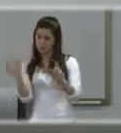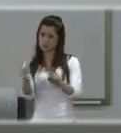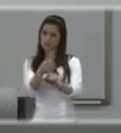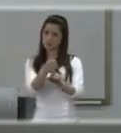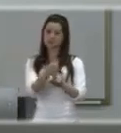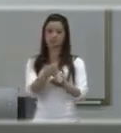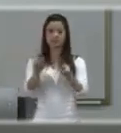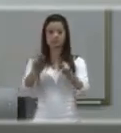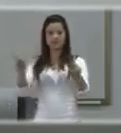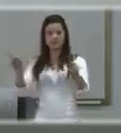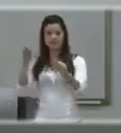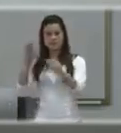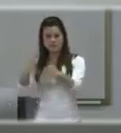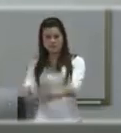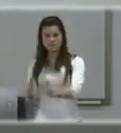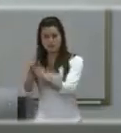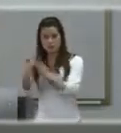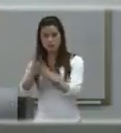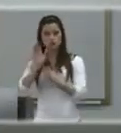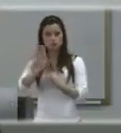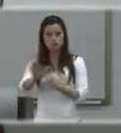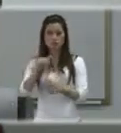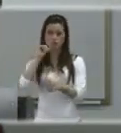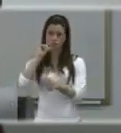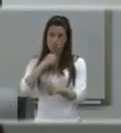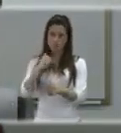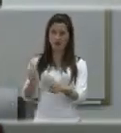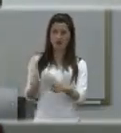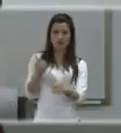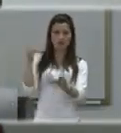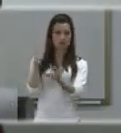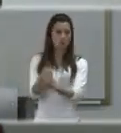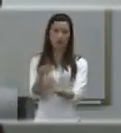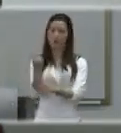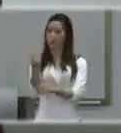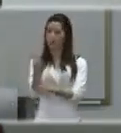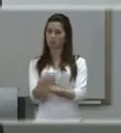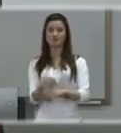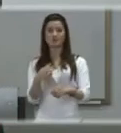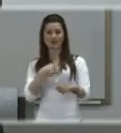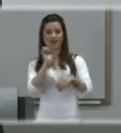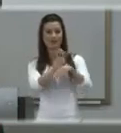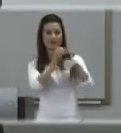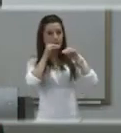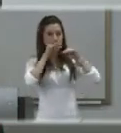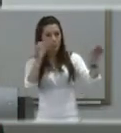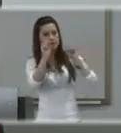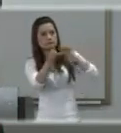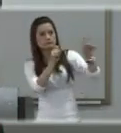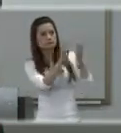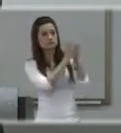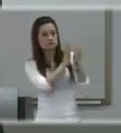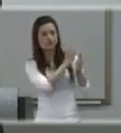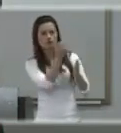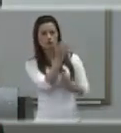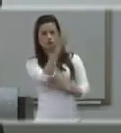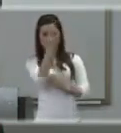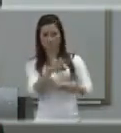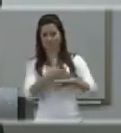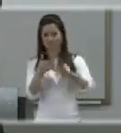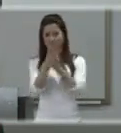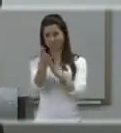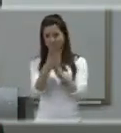abuso. Más adelante les presento algunas de las cifras que nos dieron entidades públicas, pero lo que es claro es que no hay